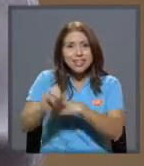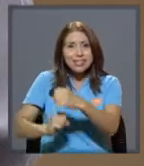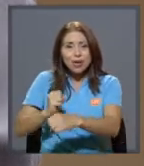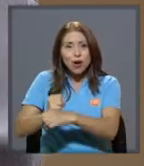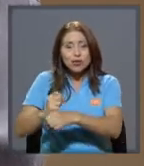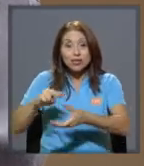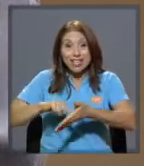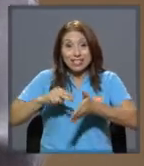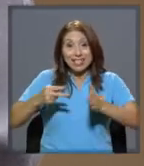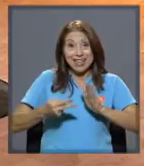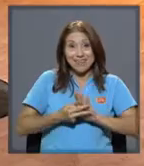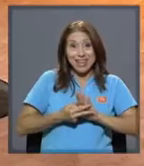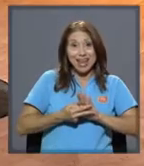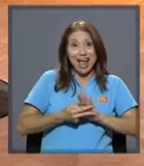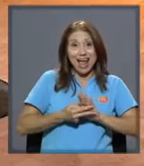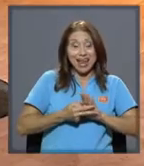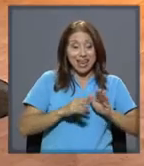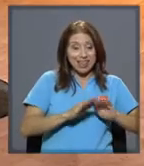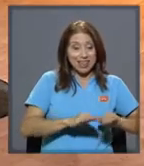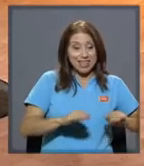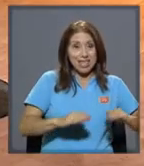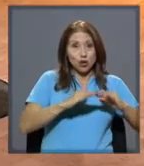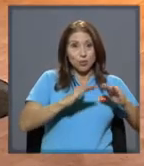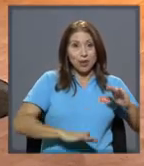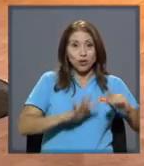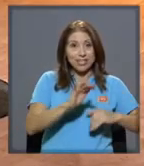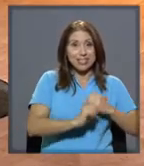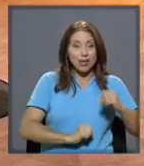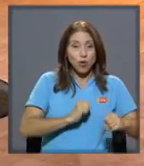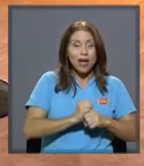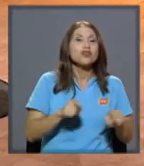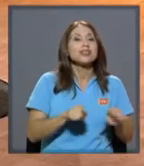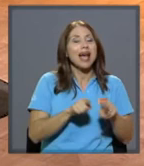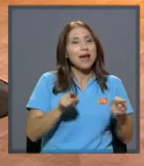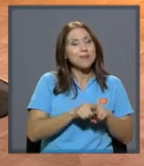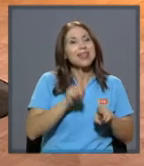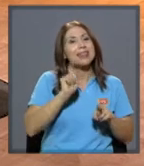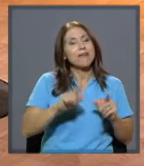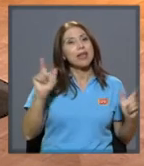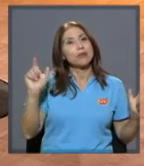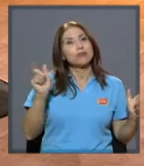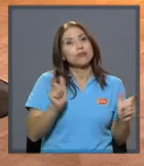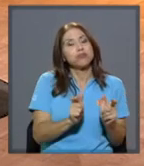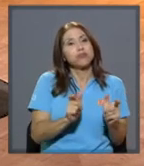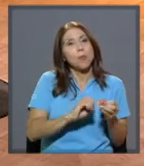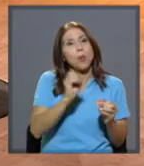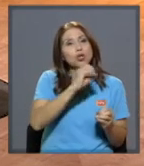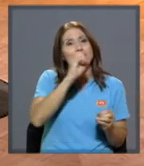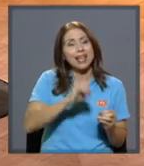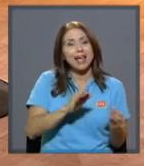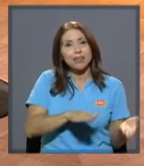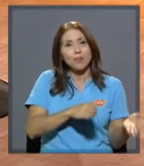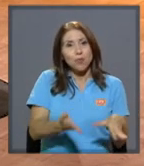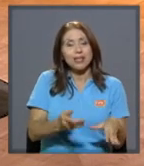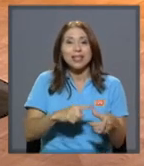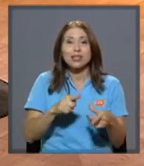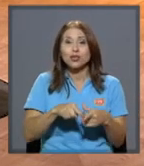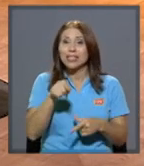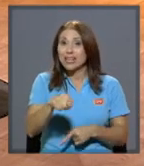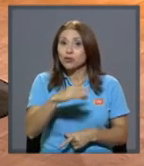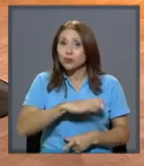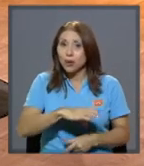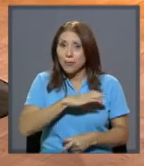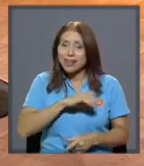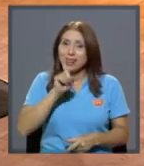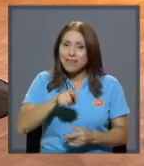los menores de 5 años menor. Debería ser todavía más baja. Más baja. Entonces, eso es una particularidad que tenemos que investigar,